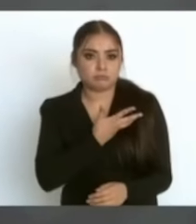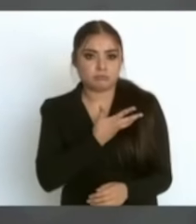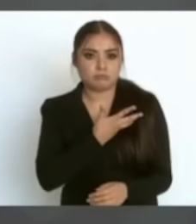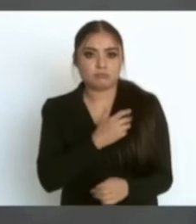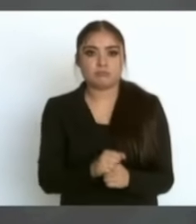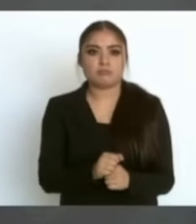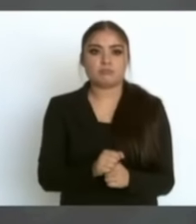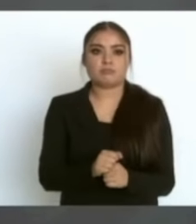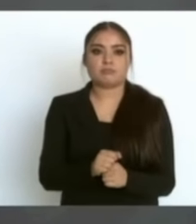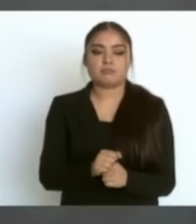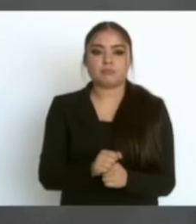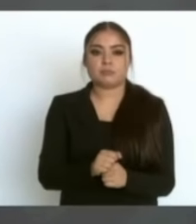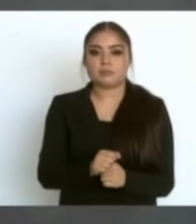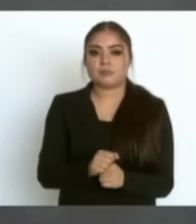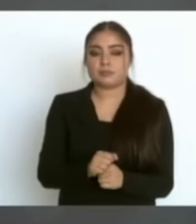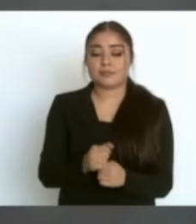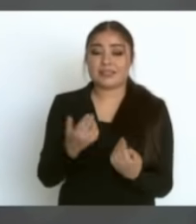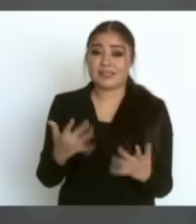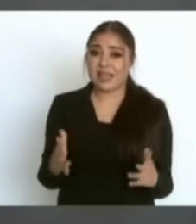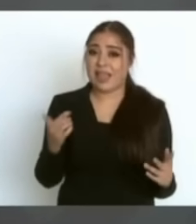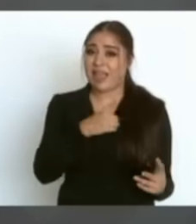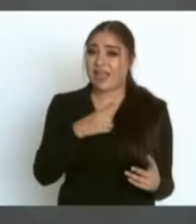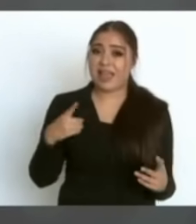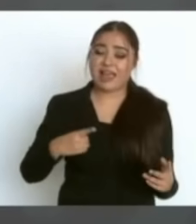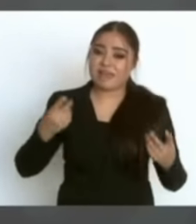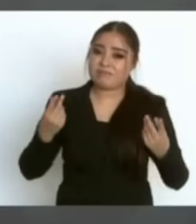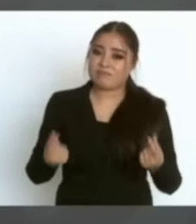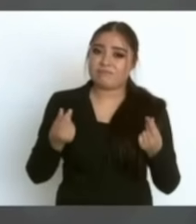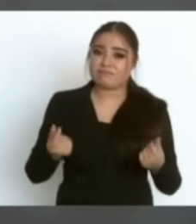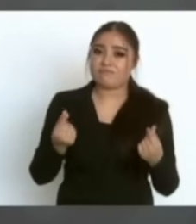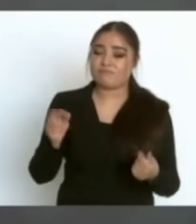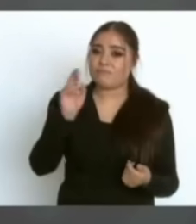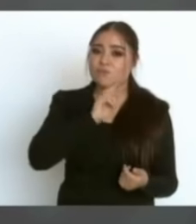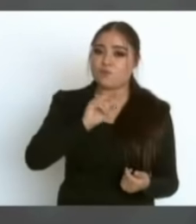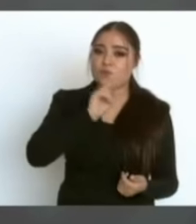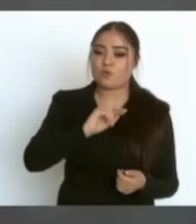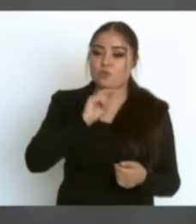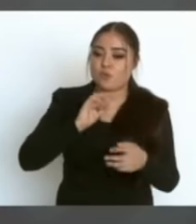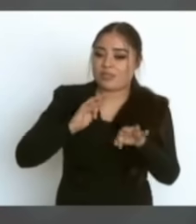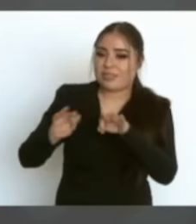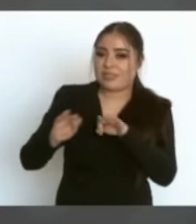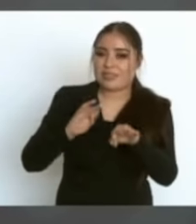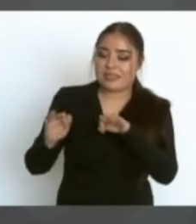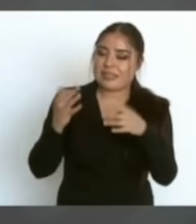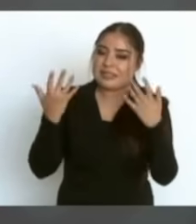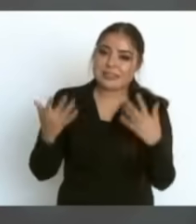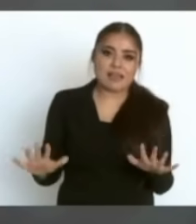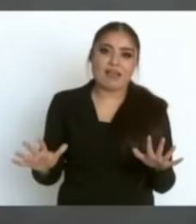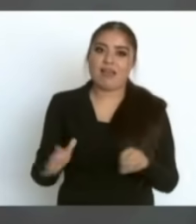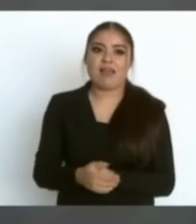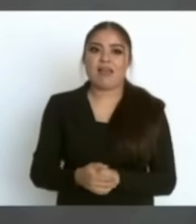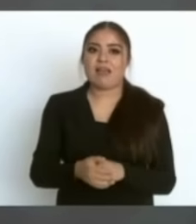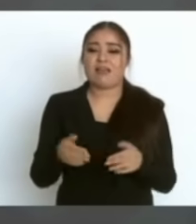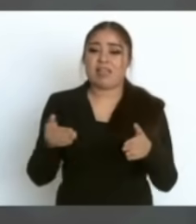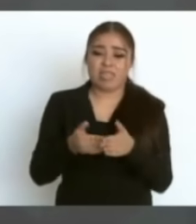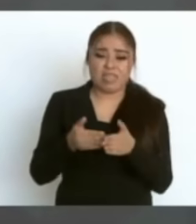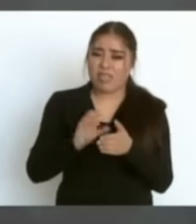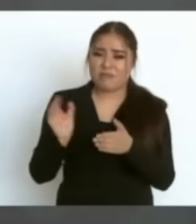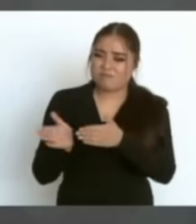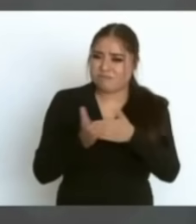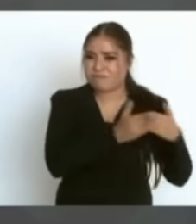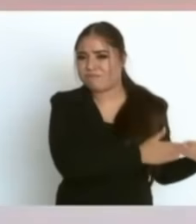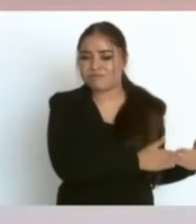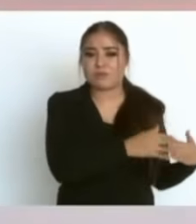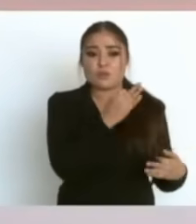hacerlo pronto tenemos que actuar de manera ejecutiva enfrentar todos los obstáculos burocráticos